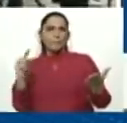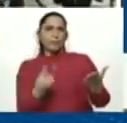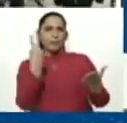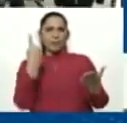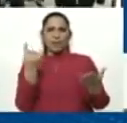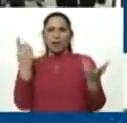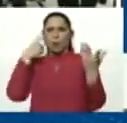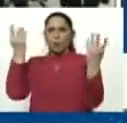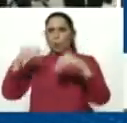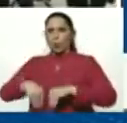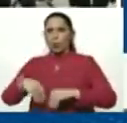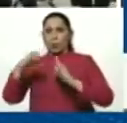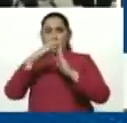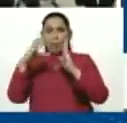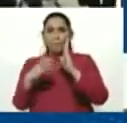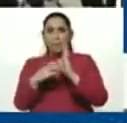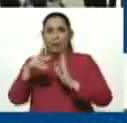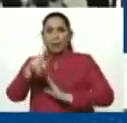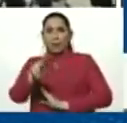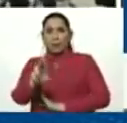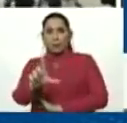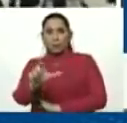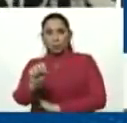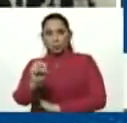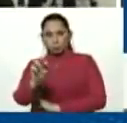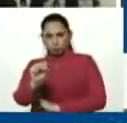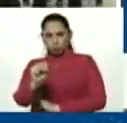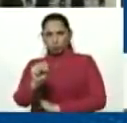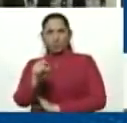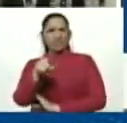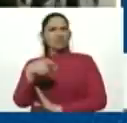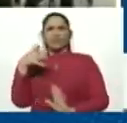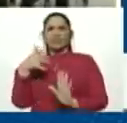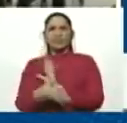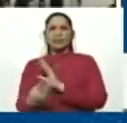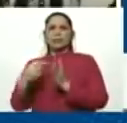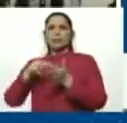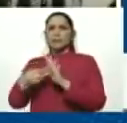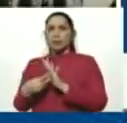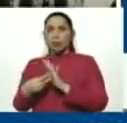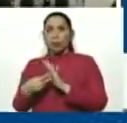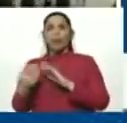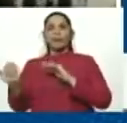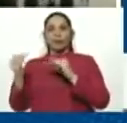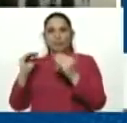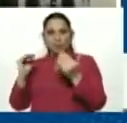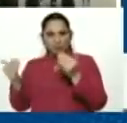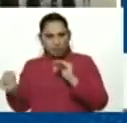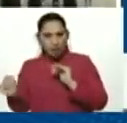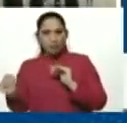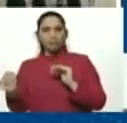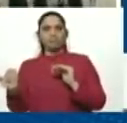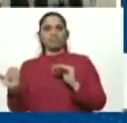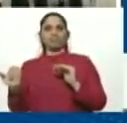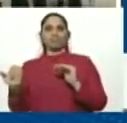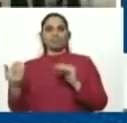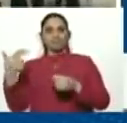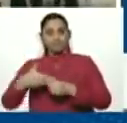OPEP Plus. Y eso significó estabilidad petrolera